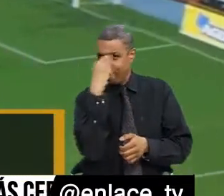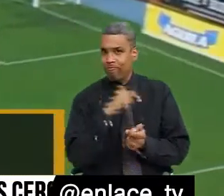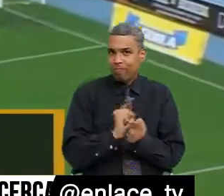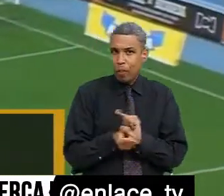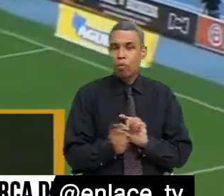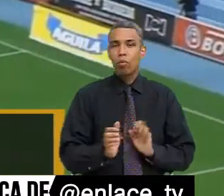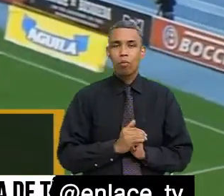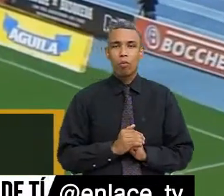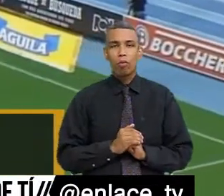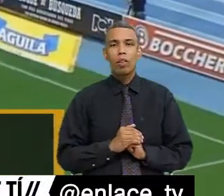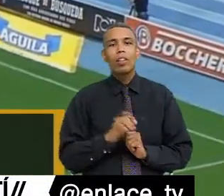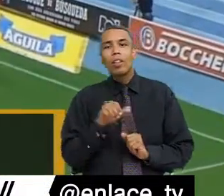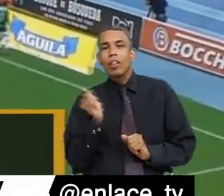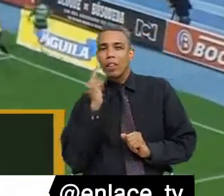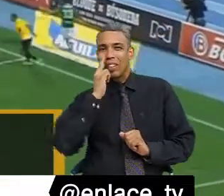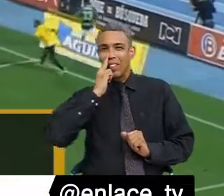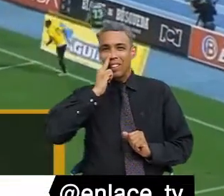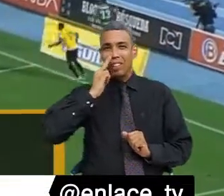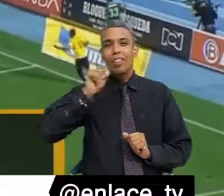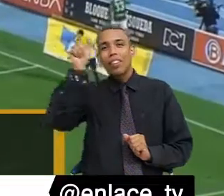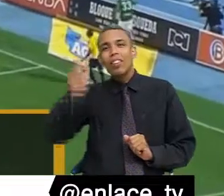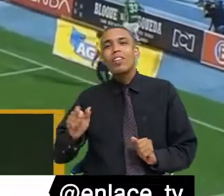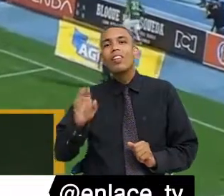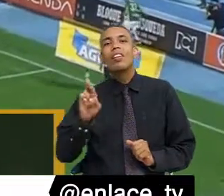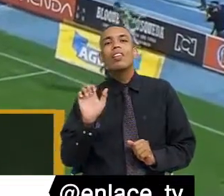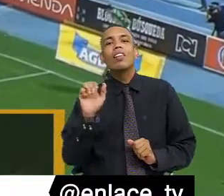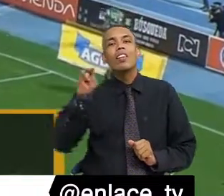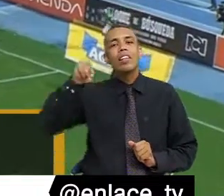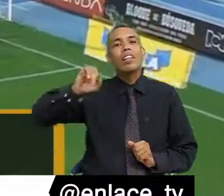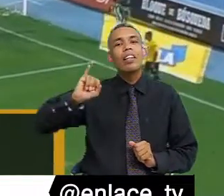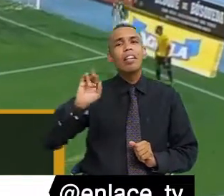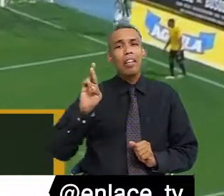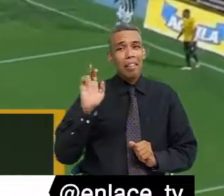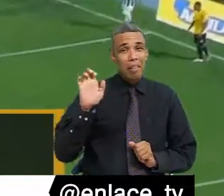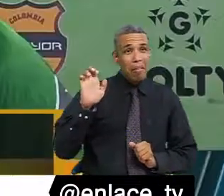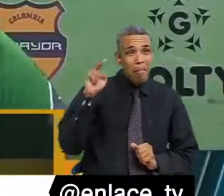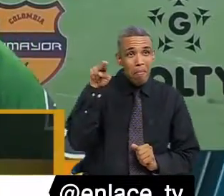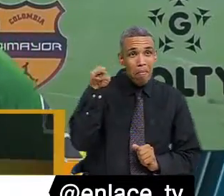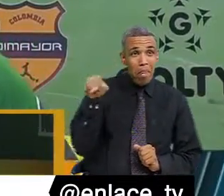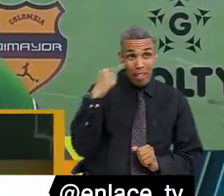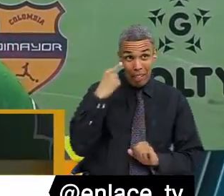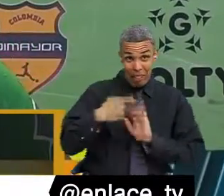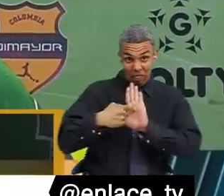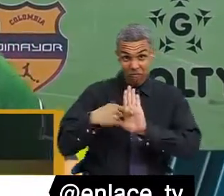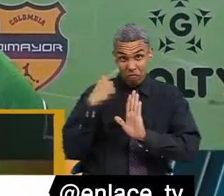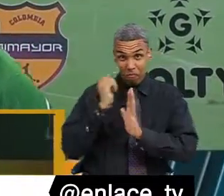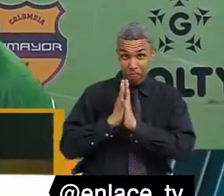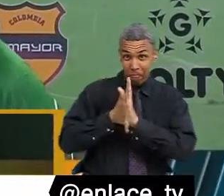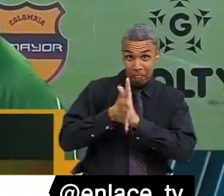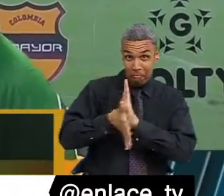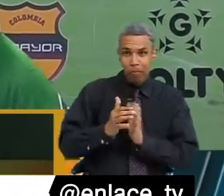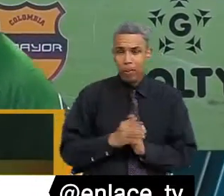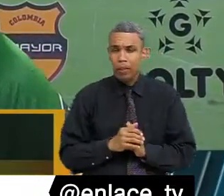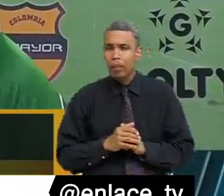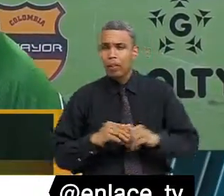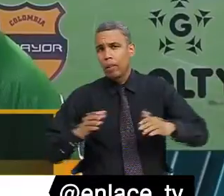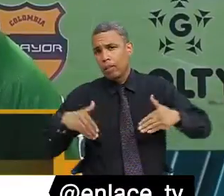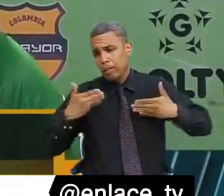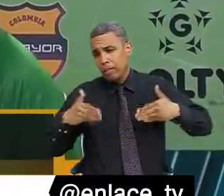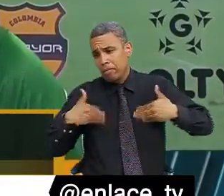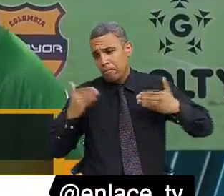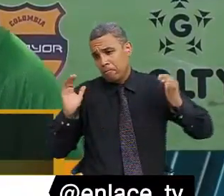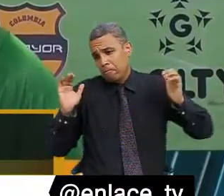Ramírez, de Atlético Nacional, dijo que vinieron a llevarse un punto a pesar de ser un equipo joven. Creo que muy satisfechos no, pero no vinimos a perder,